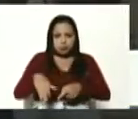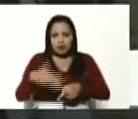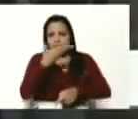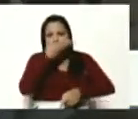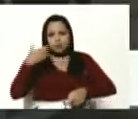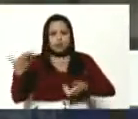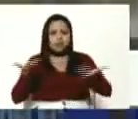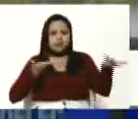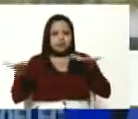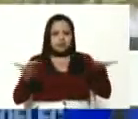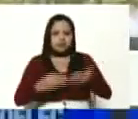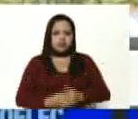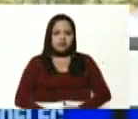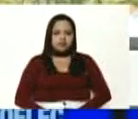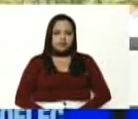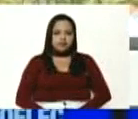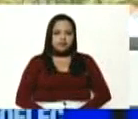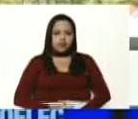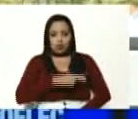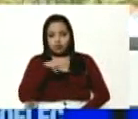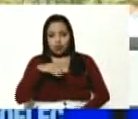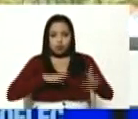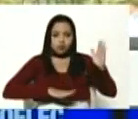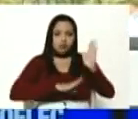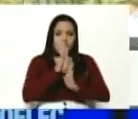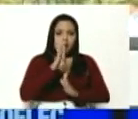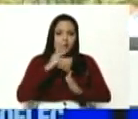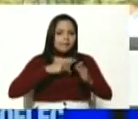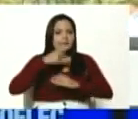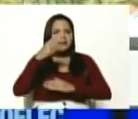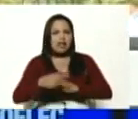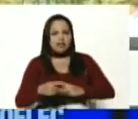nosotros hemos desarrollado un conjunto de planes